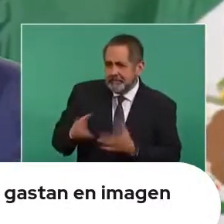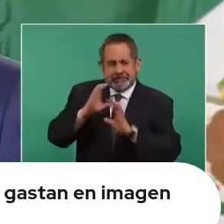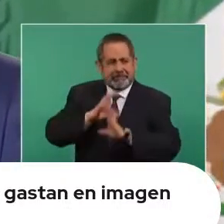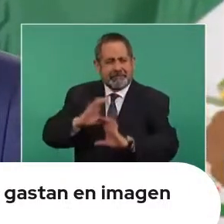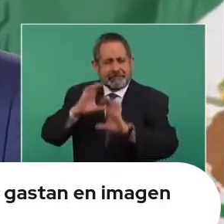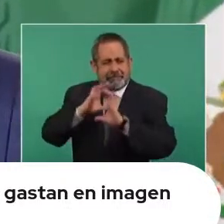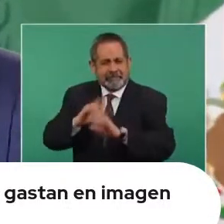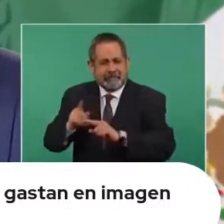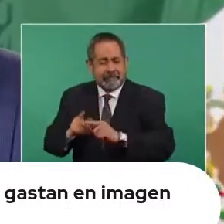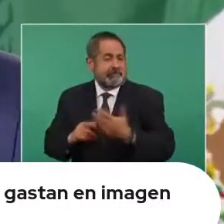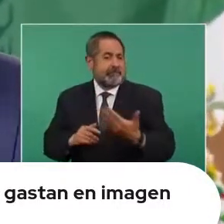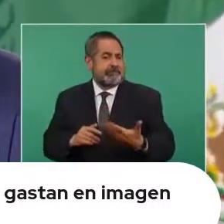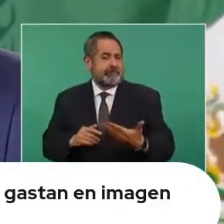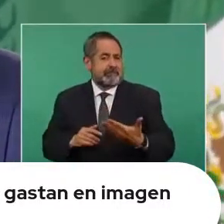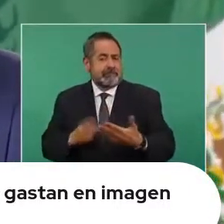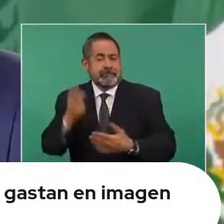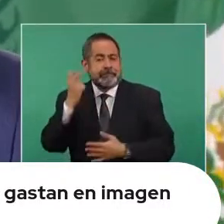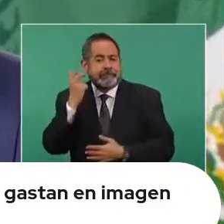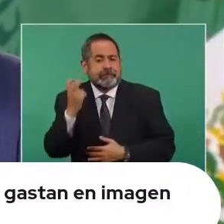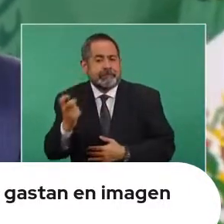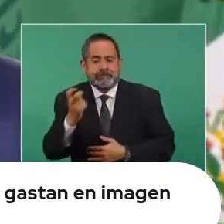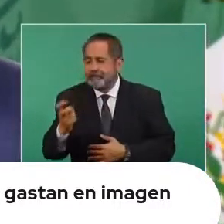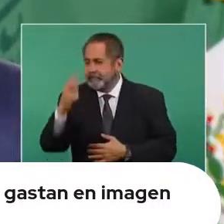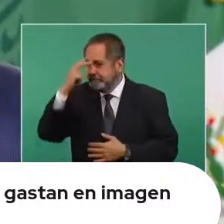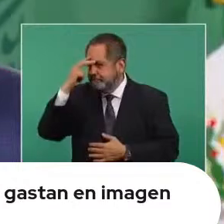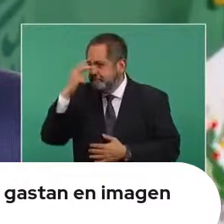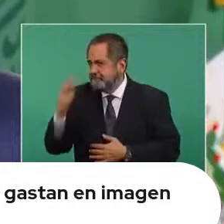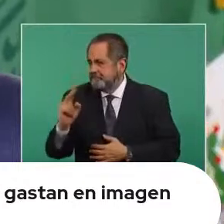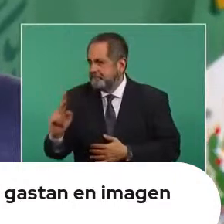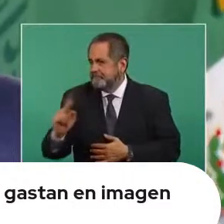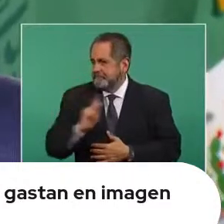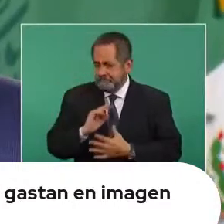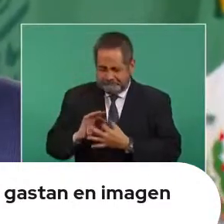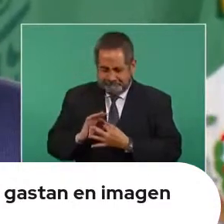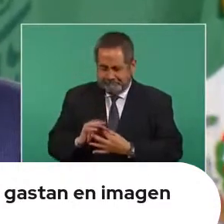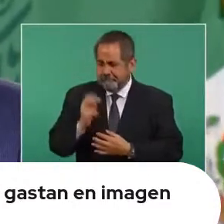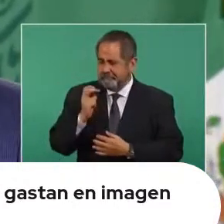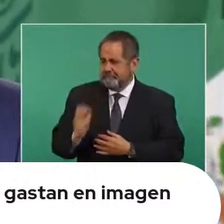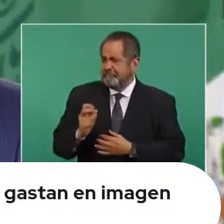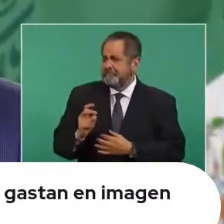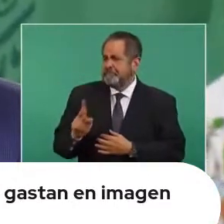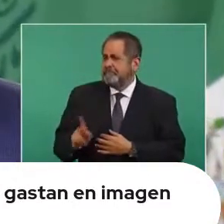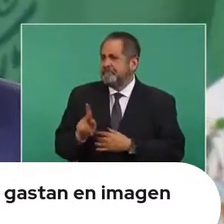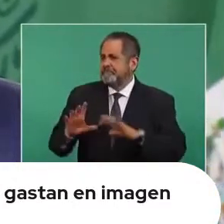Eso es México, eso somos nosotros. Ese es el pueblo.